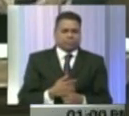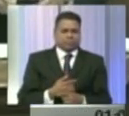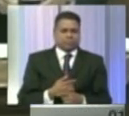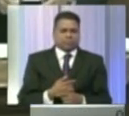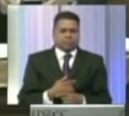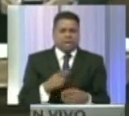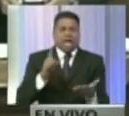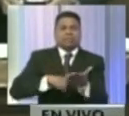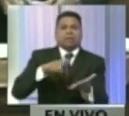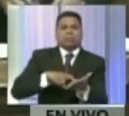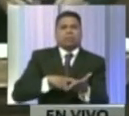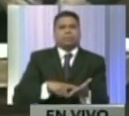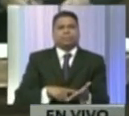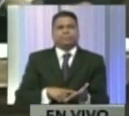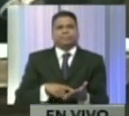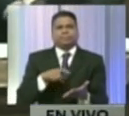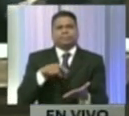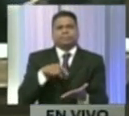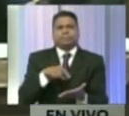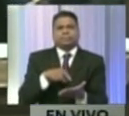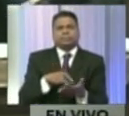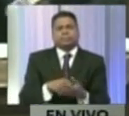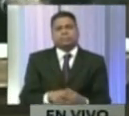No supongamos que unos saben y los otros no saben.